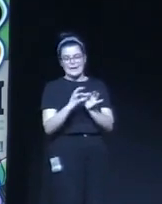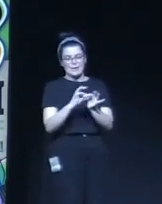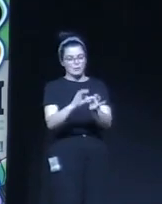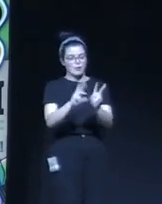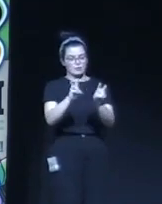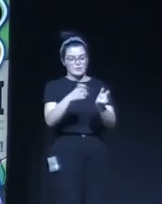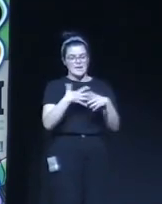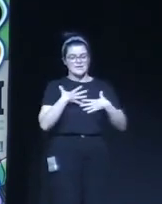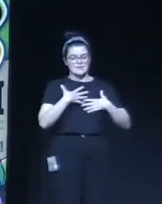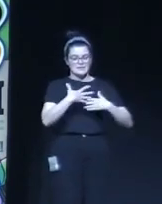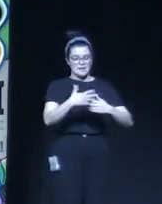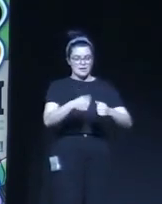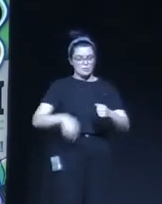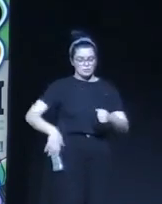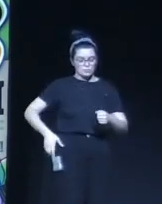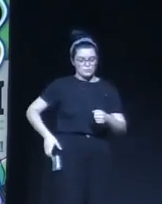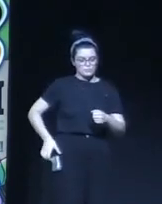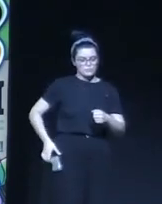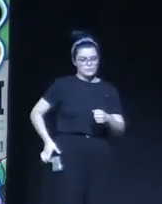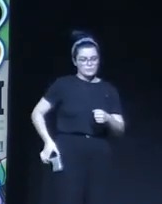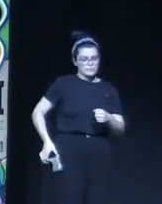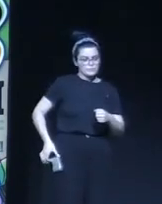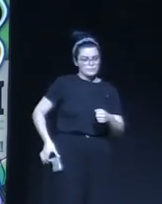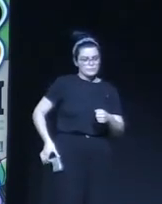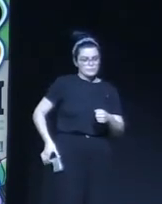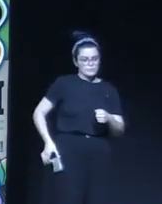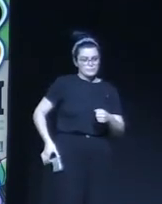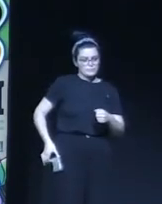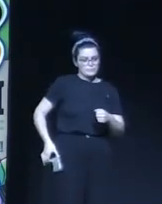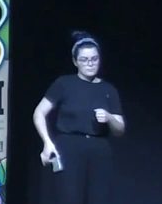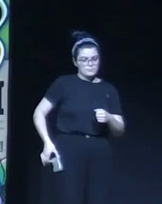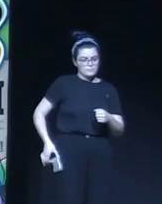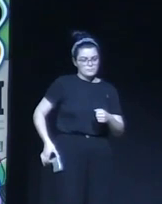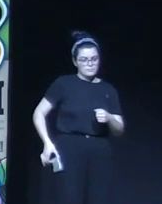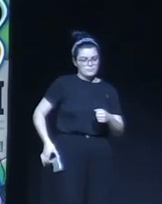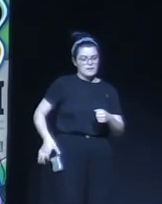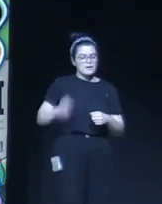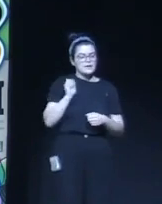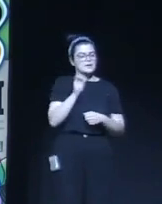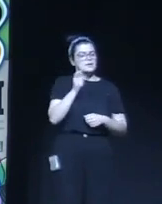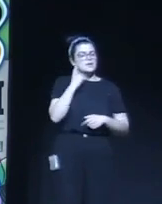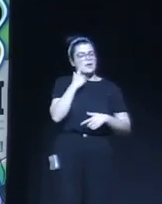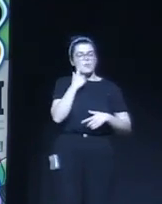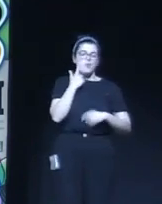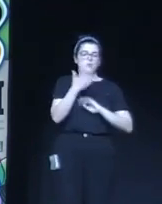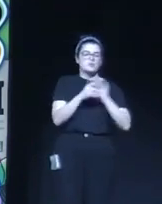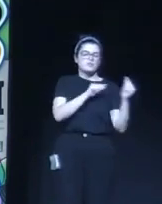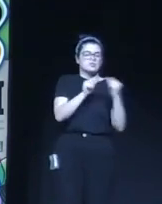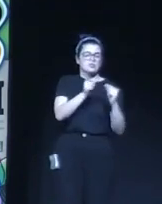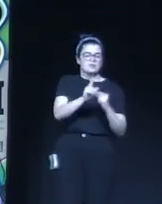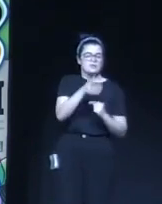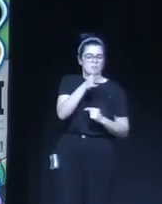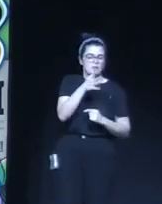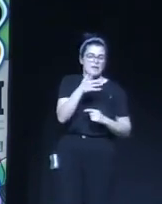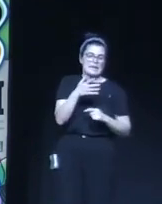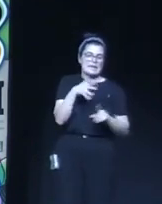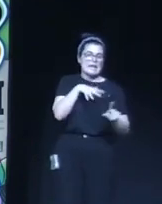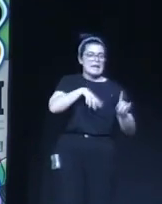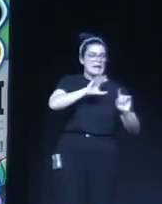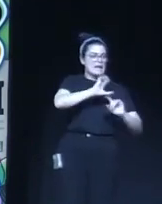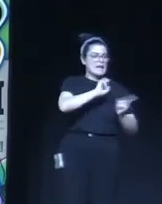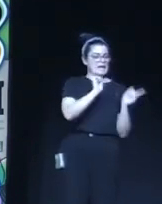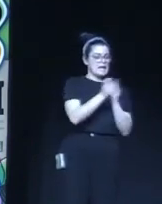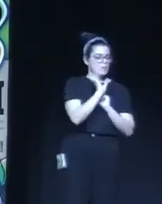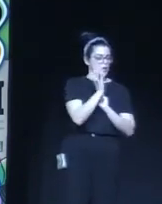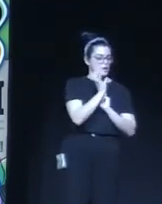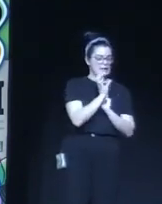Que es una relación que muchas veces no se hace porque se trata el cambio climático, el medio ambiente, aislado de otros temas, ¿no?